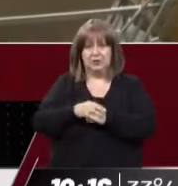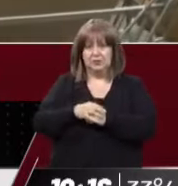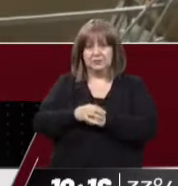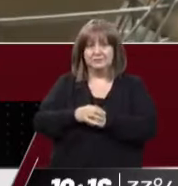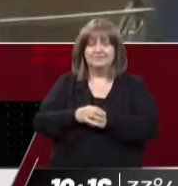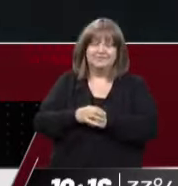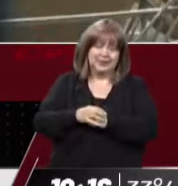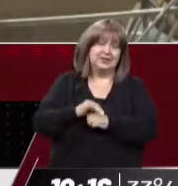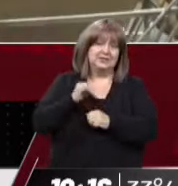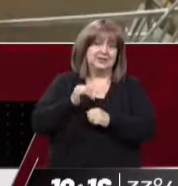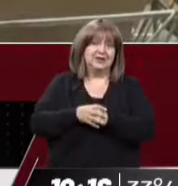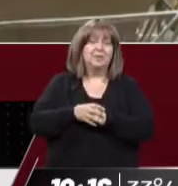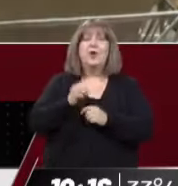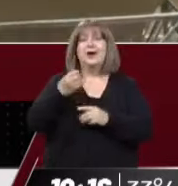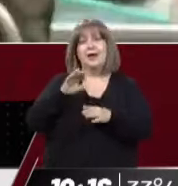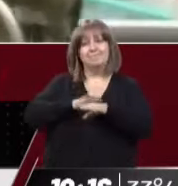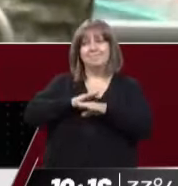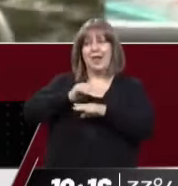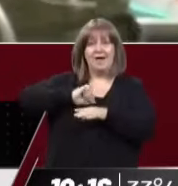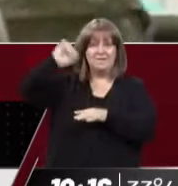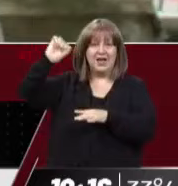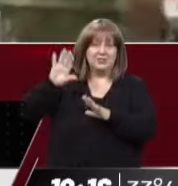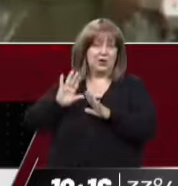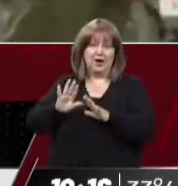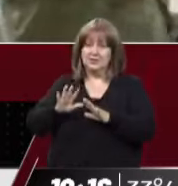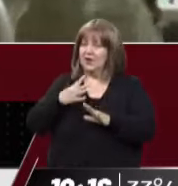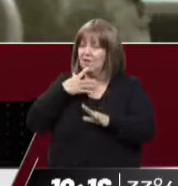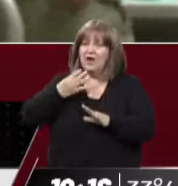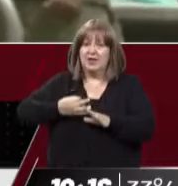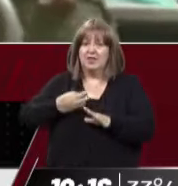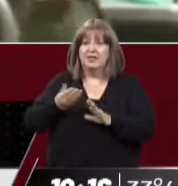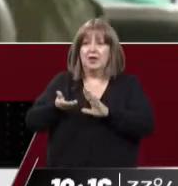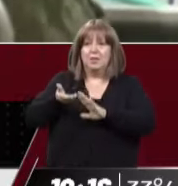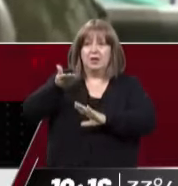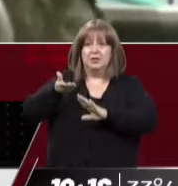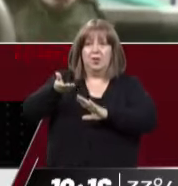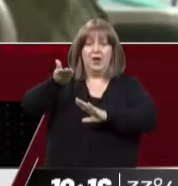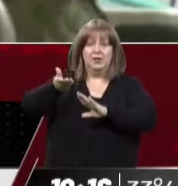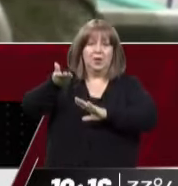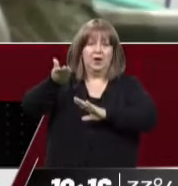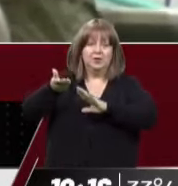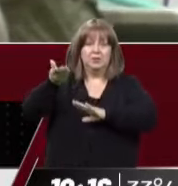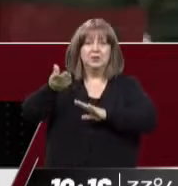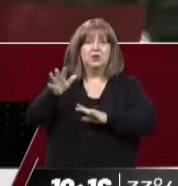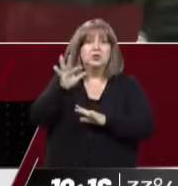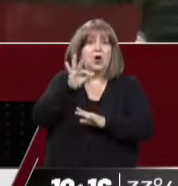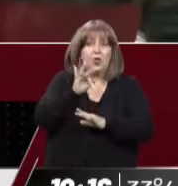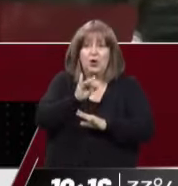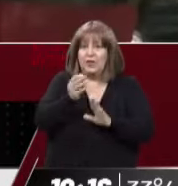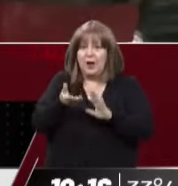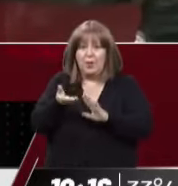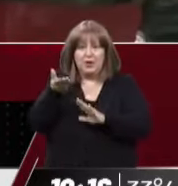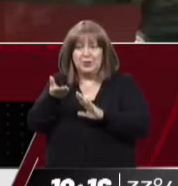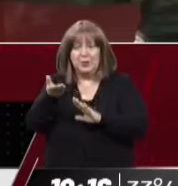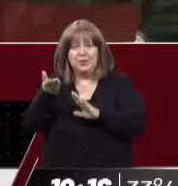o sea, la inflación, la que sale todos los meses, la real, o sea, es real. Donde más se ha notado, como